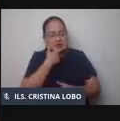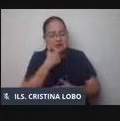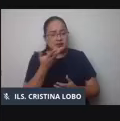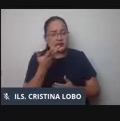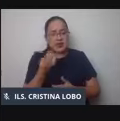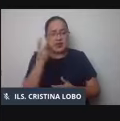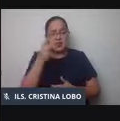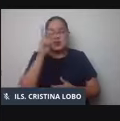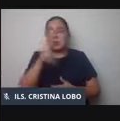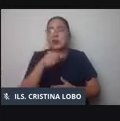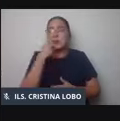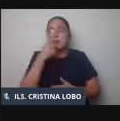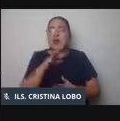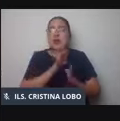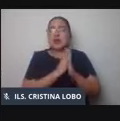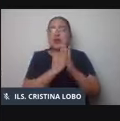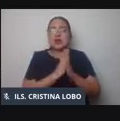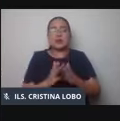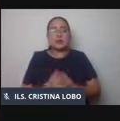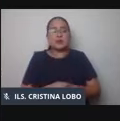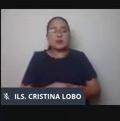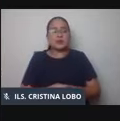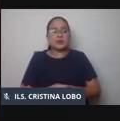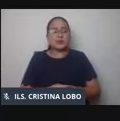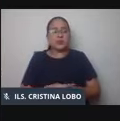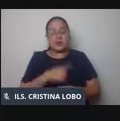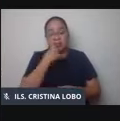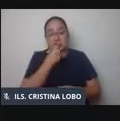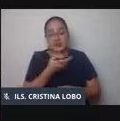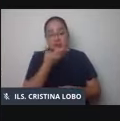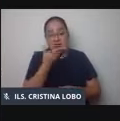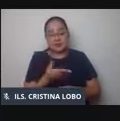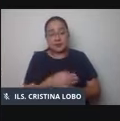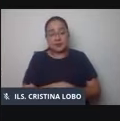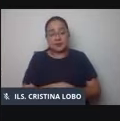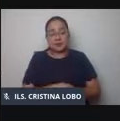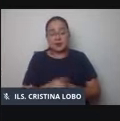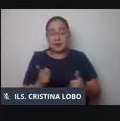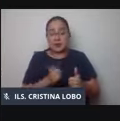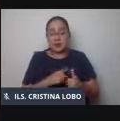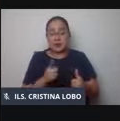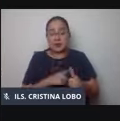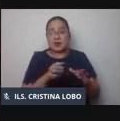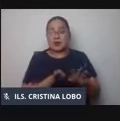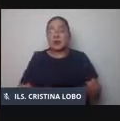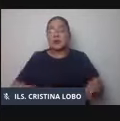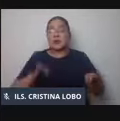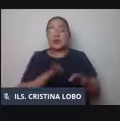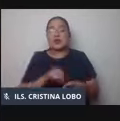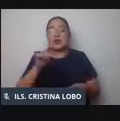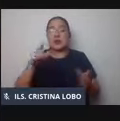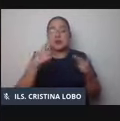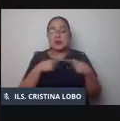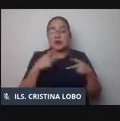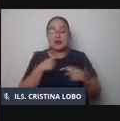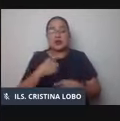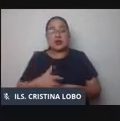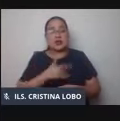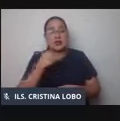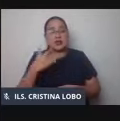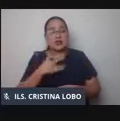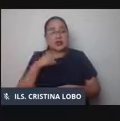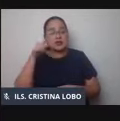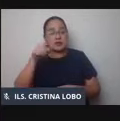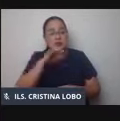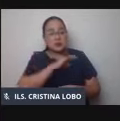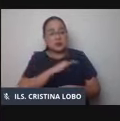bueno, muy interesante. Y dice que uno de los síntomas más claros de las personas que pueden tener